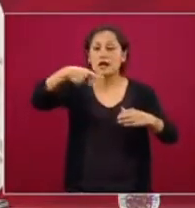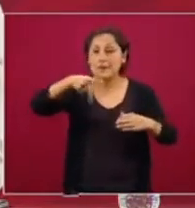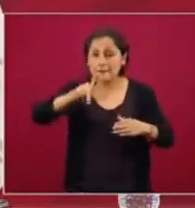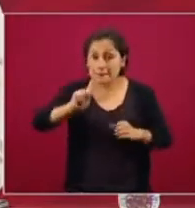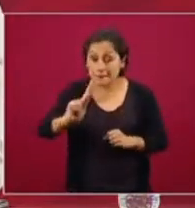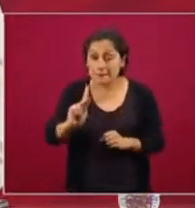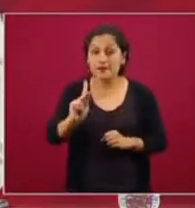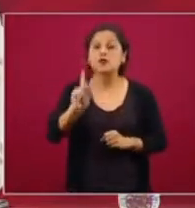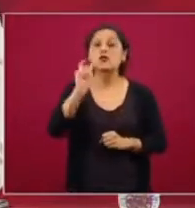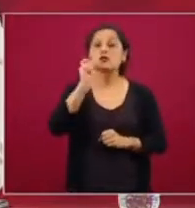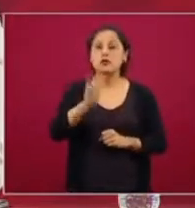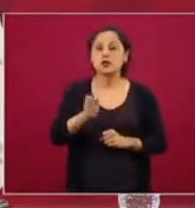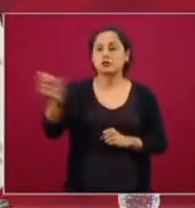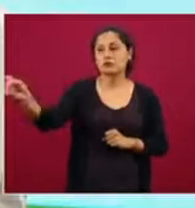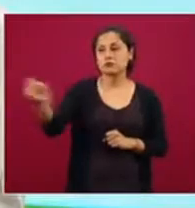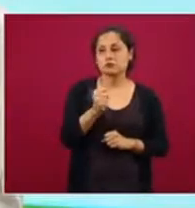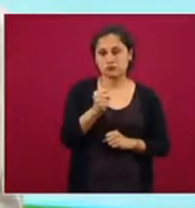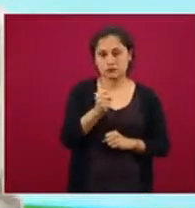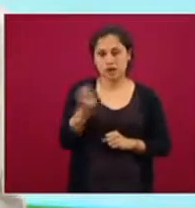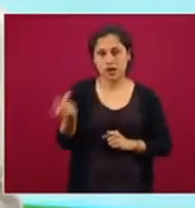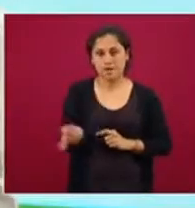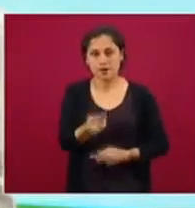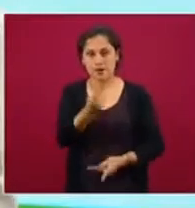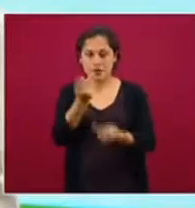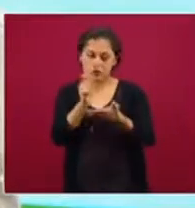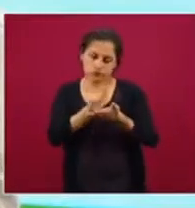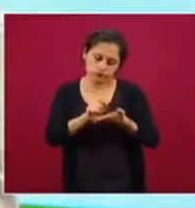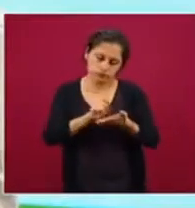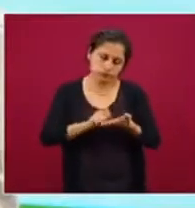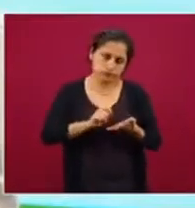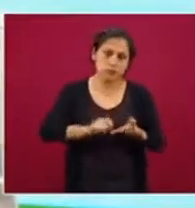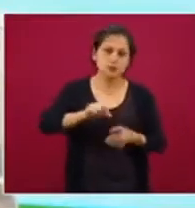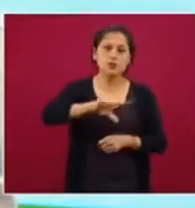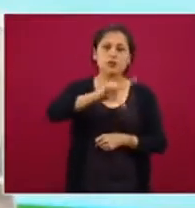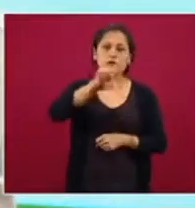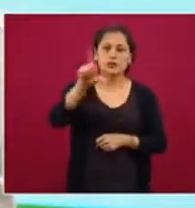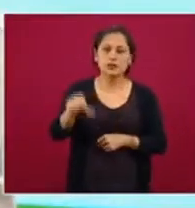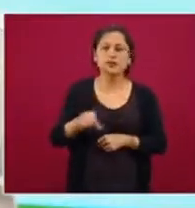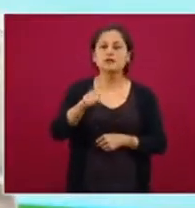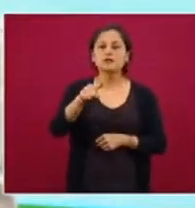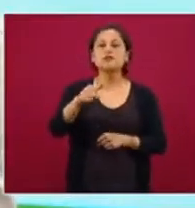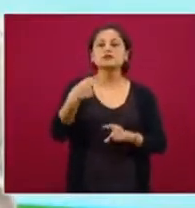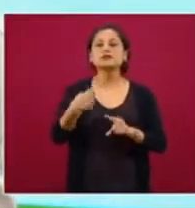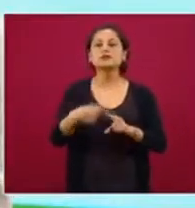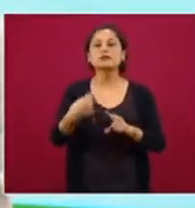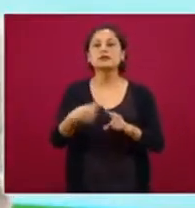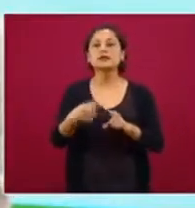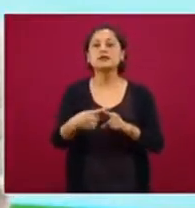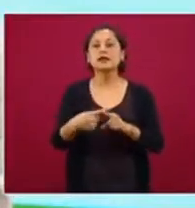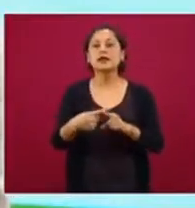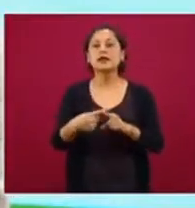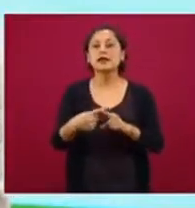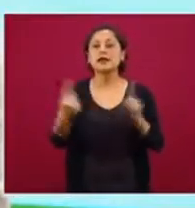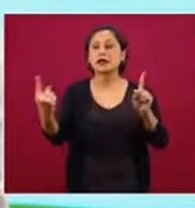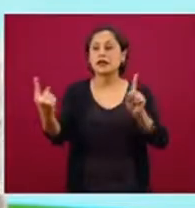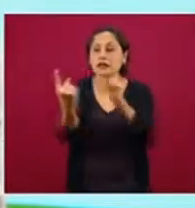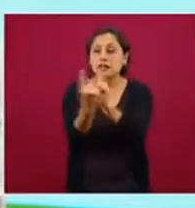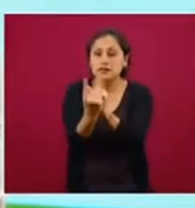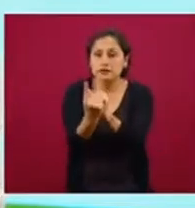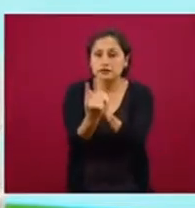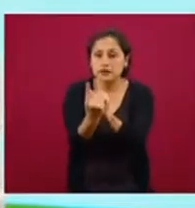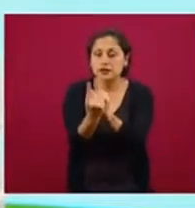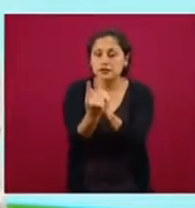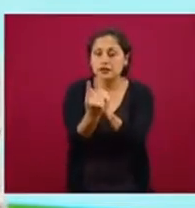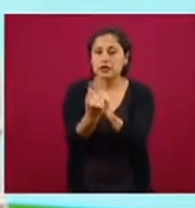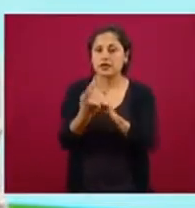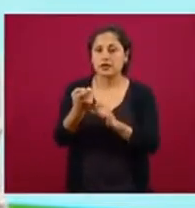hace es entrevista al caso y luego entrevista a los contactos, y hay un razonamiento